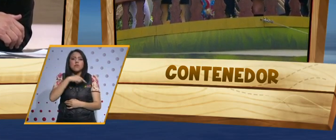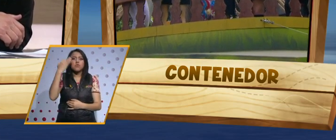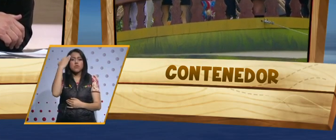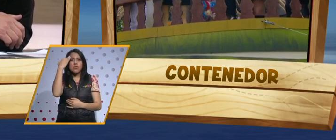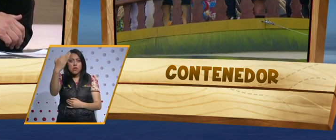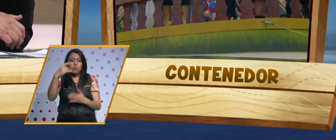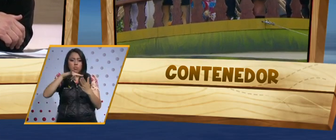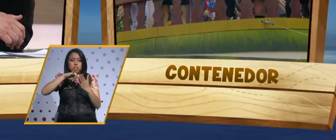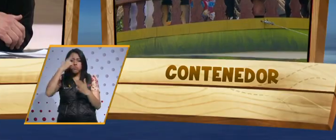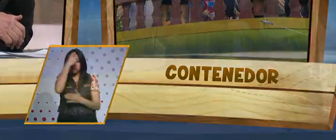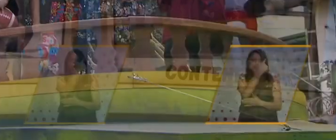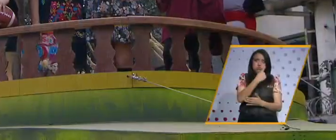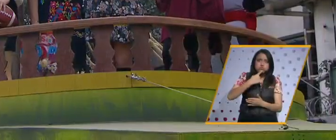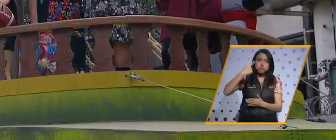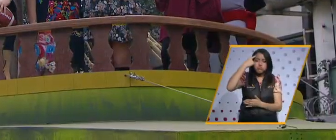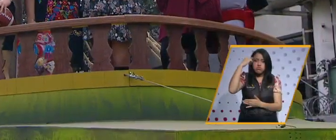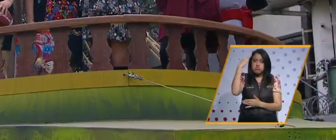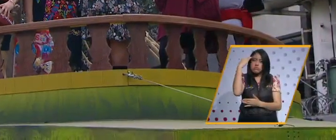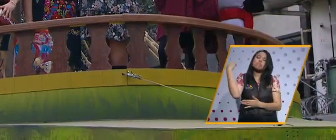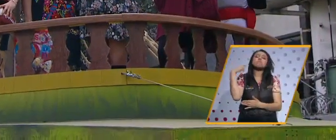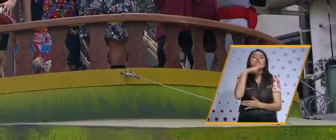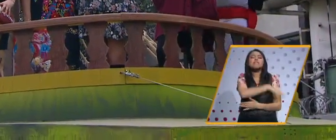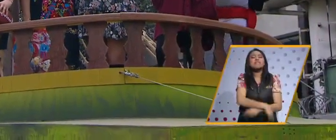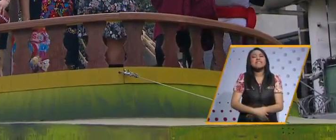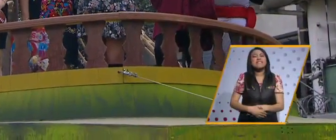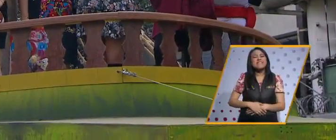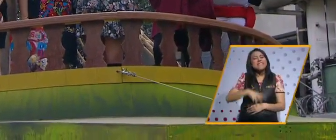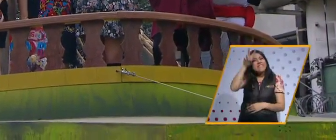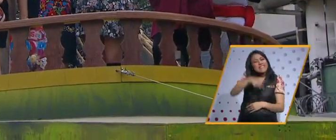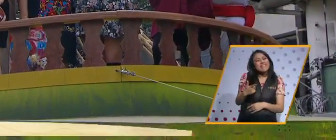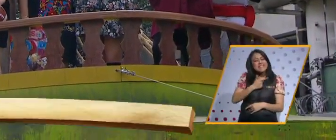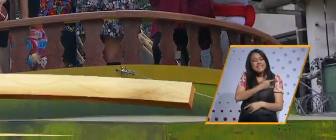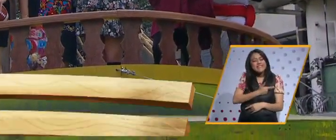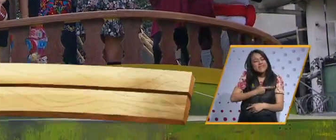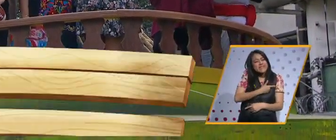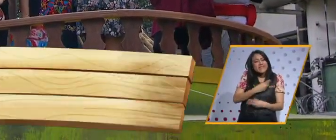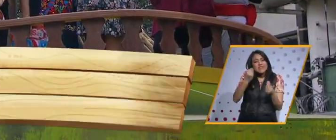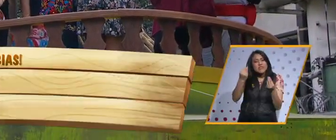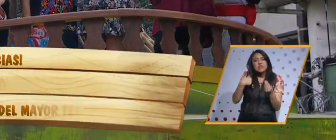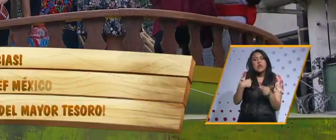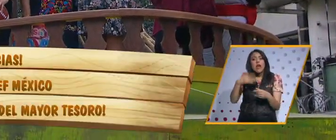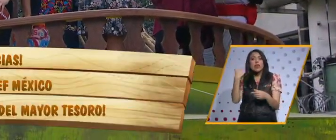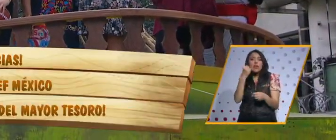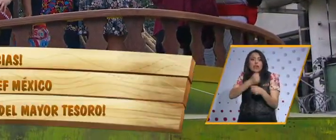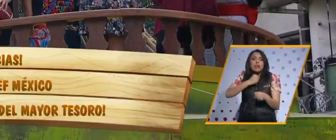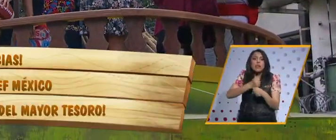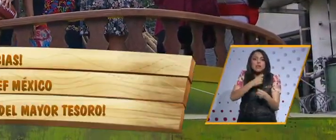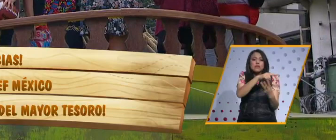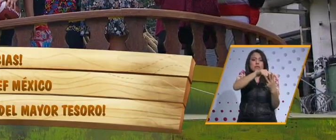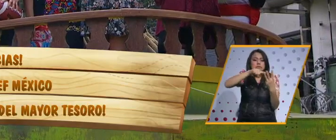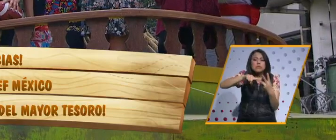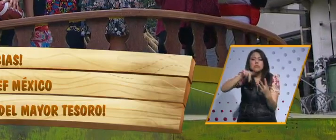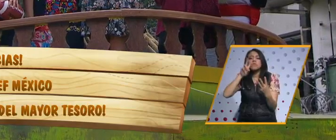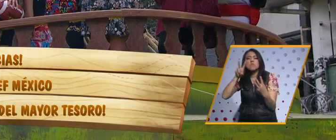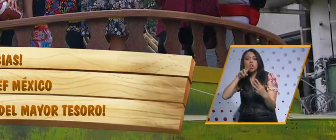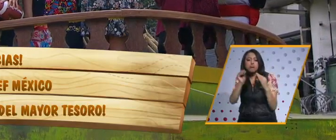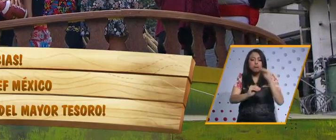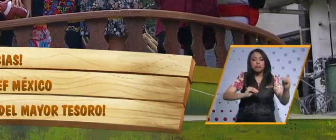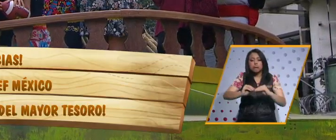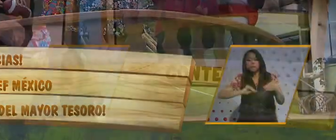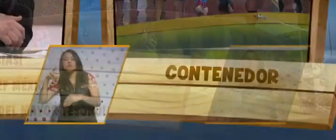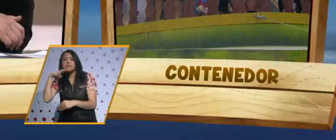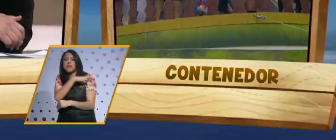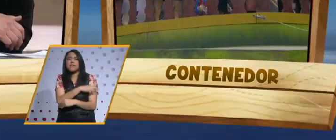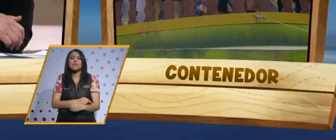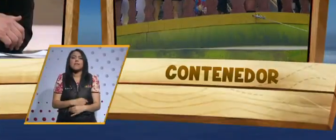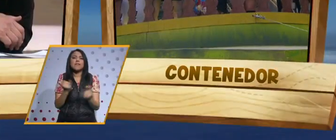Que van sobre tiempos para tener las cosas. Claro. Lo disfruté al final, lo sufrí mientras ustedes tres estaban haciendo todo. Vi